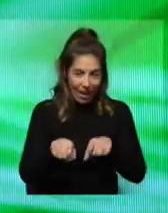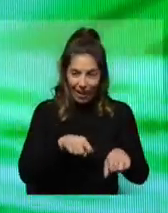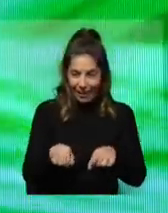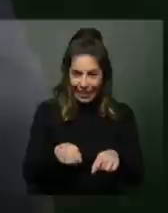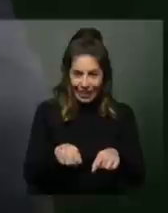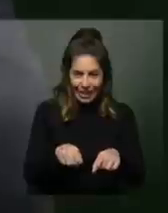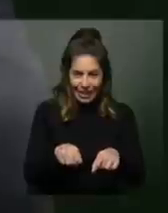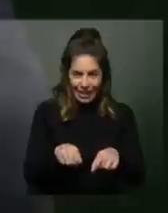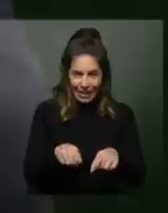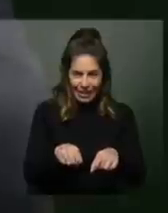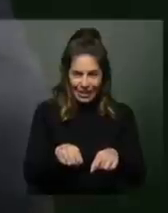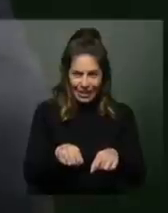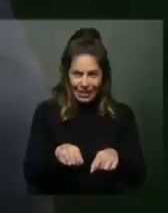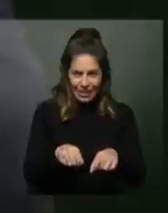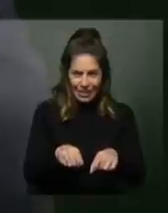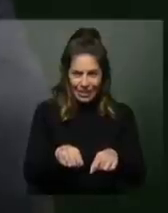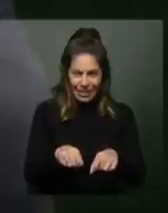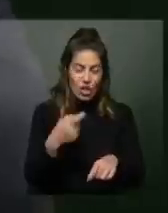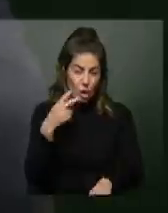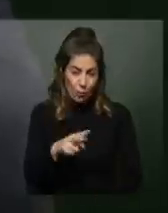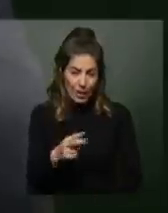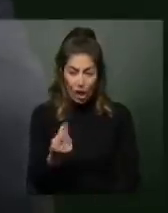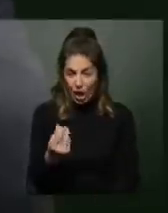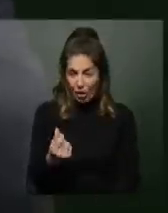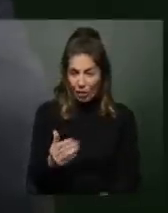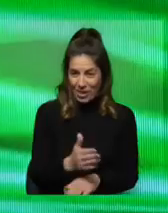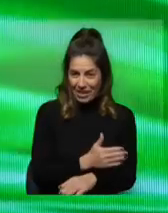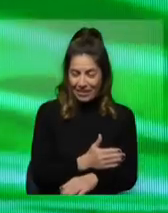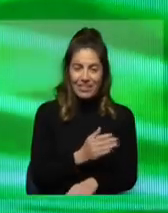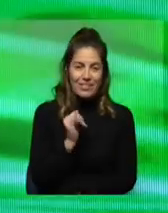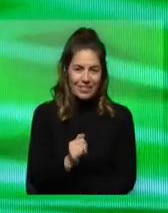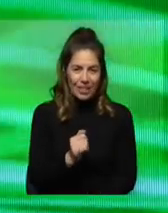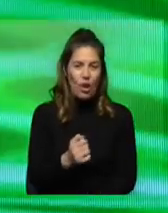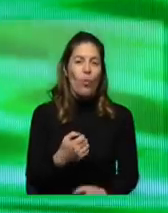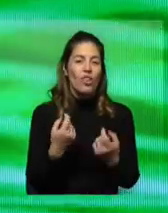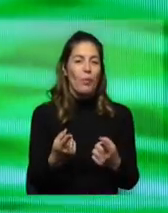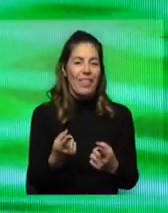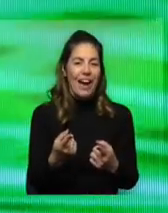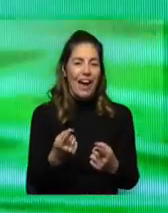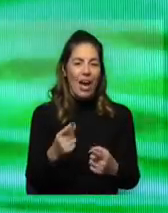gusta la economía antes exactamente exactamente